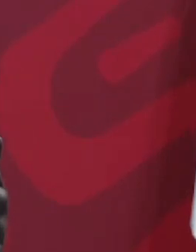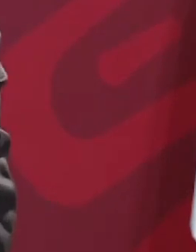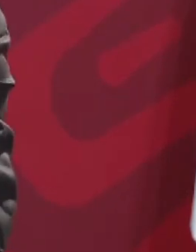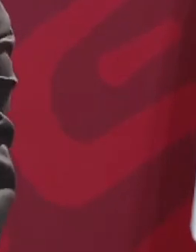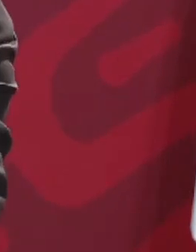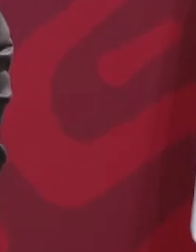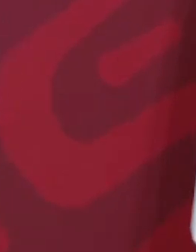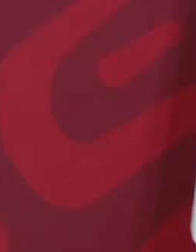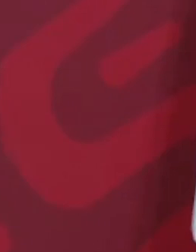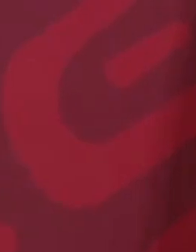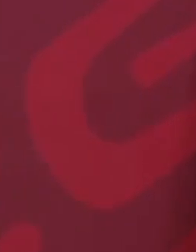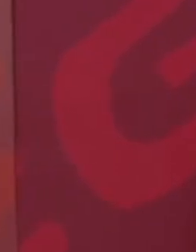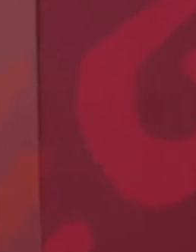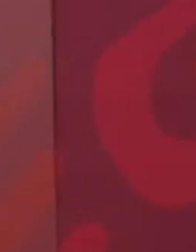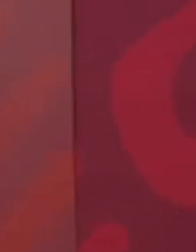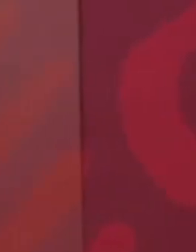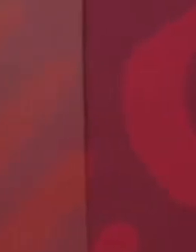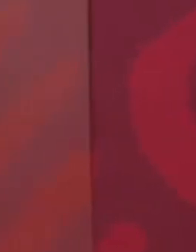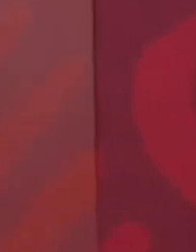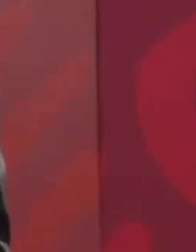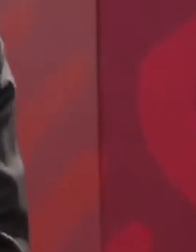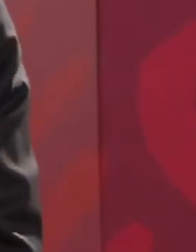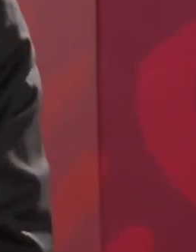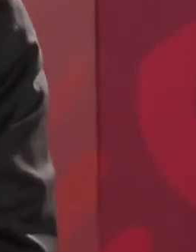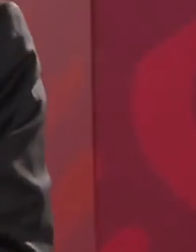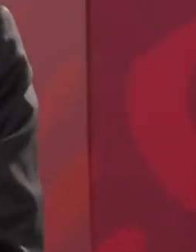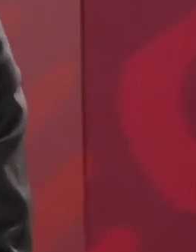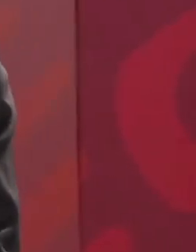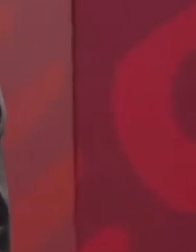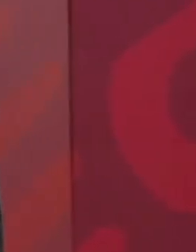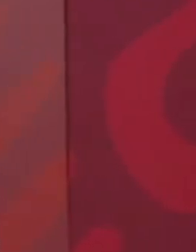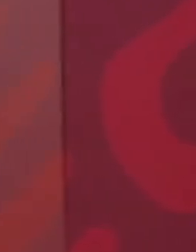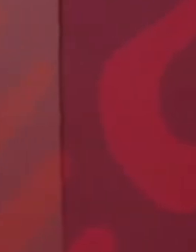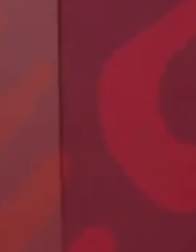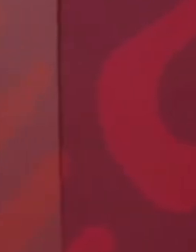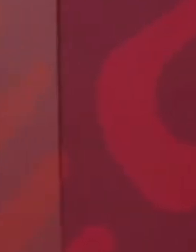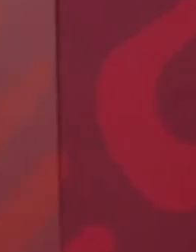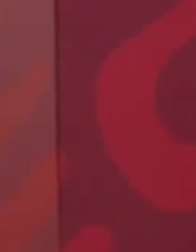quieren aceptar, se niegan a aceptar